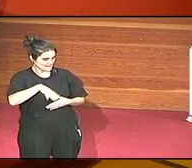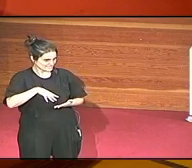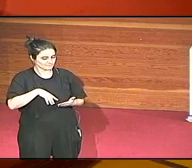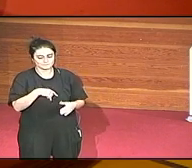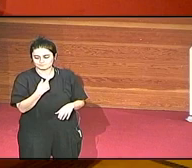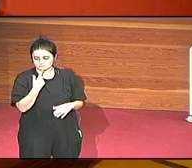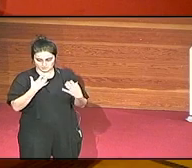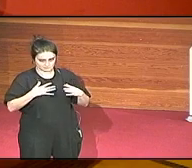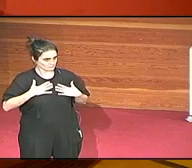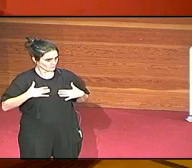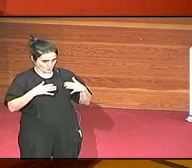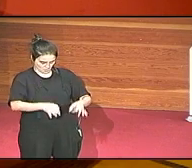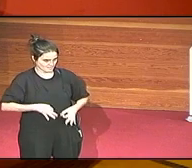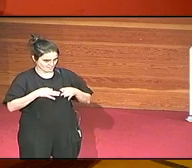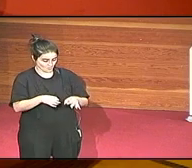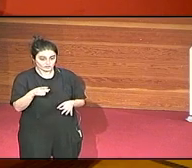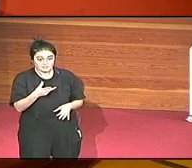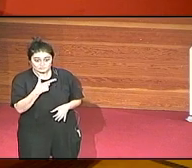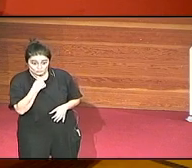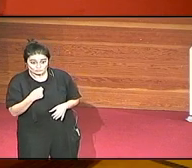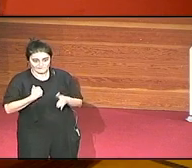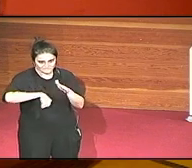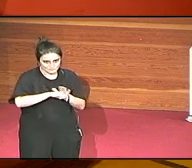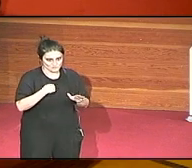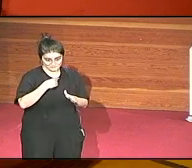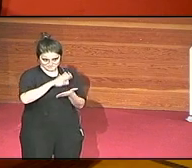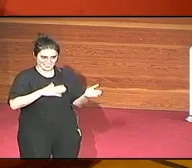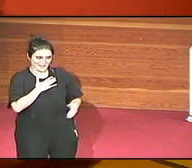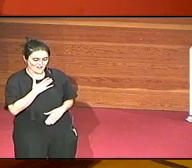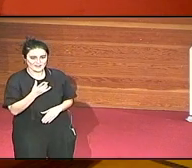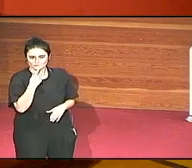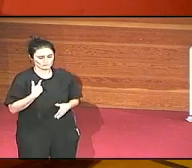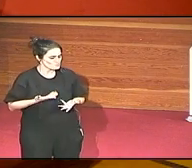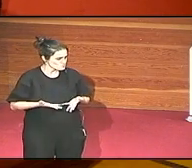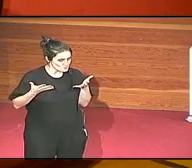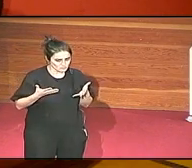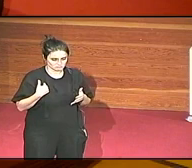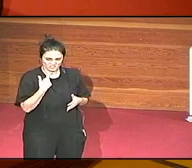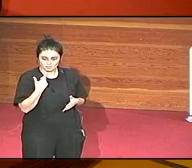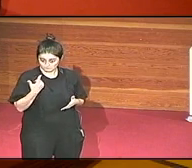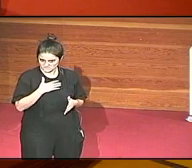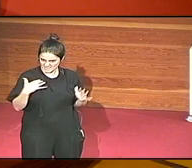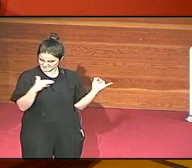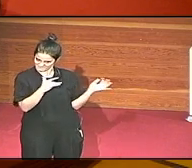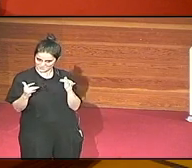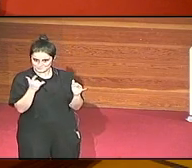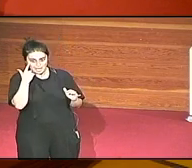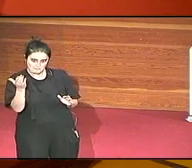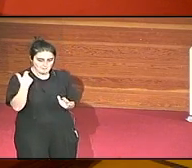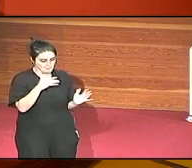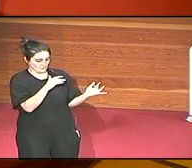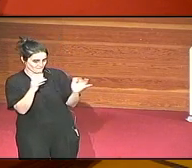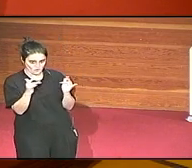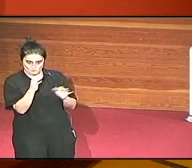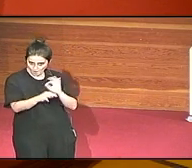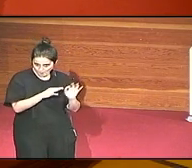me gusta el fútbol y se vende barcelona está mejor que le encantaba y propuse porque no hacemos un partido de fútbol a jugar un partido de fútbol y